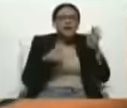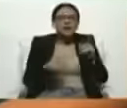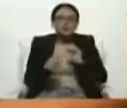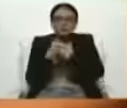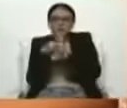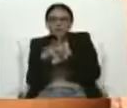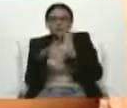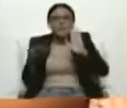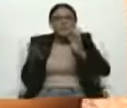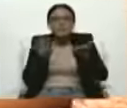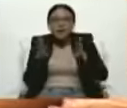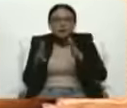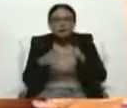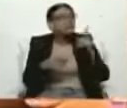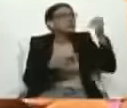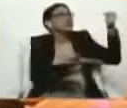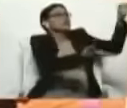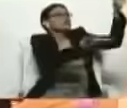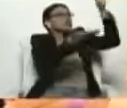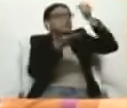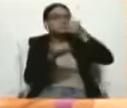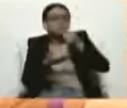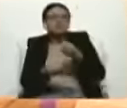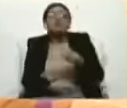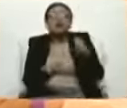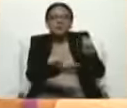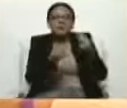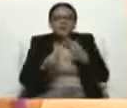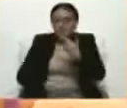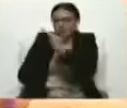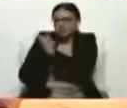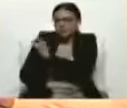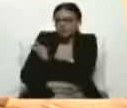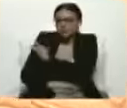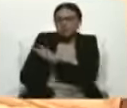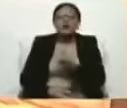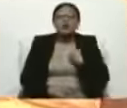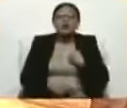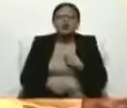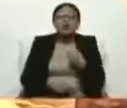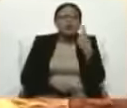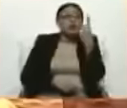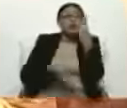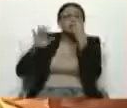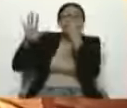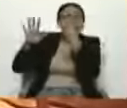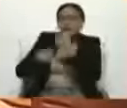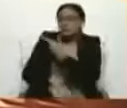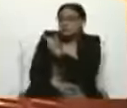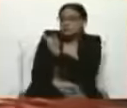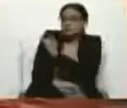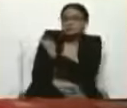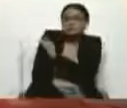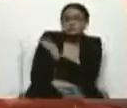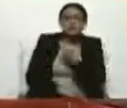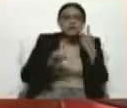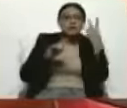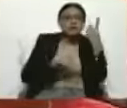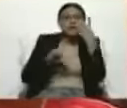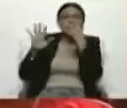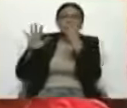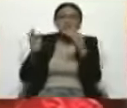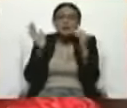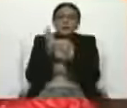aparato. Después dijeron, no, con 6 es más que suficiente. Y los estudios después demostraron que 3 ya era un